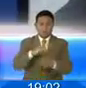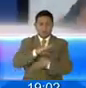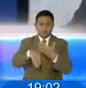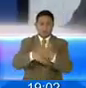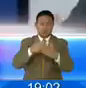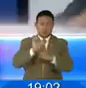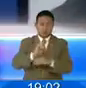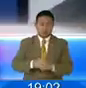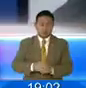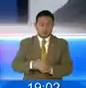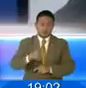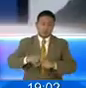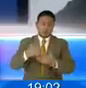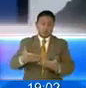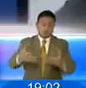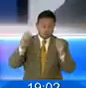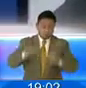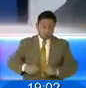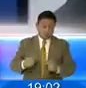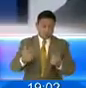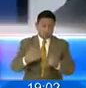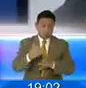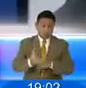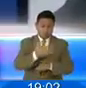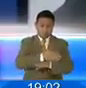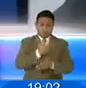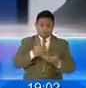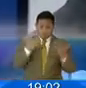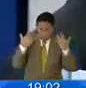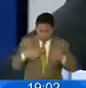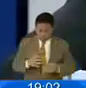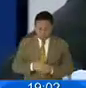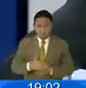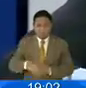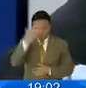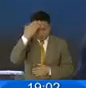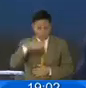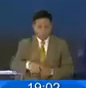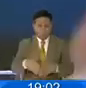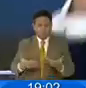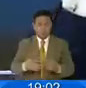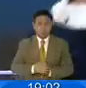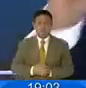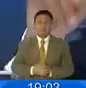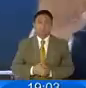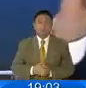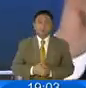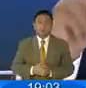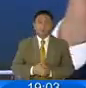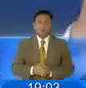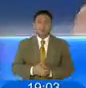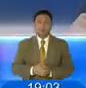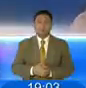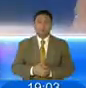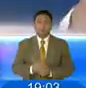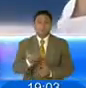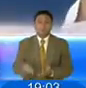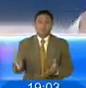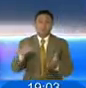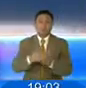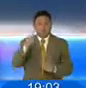Hay cosas que se pueden hacer. Yo ya las hice, sé cómo hacerlas. Regresar a nuestra